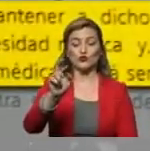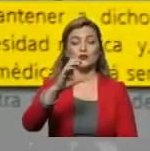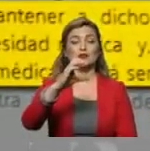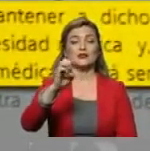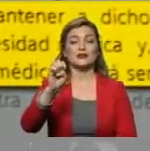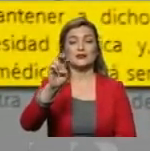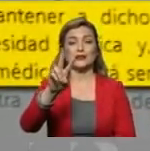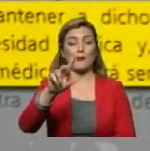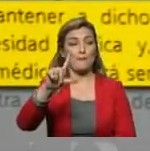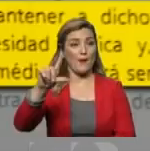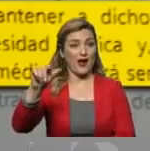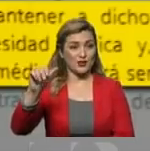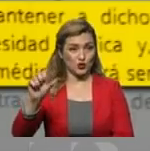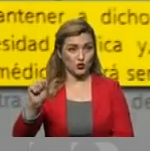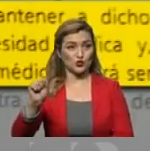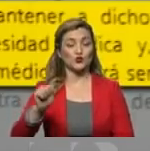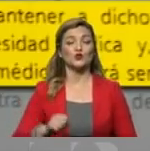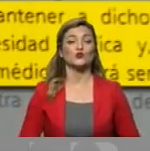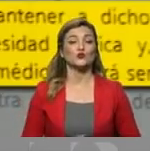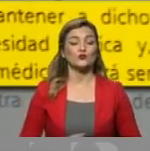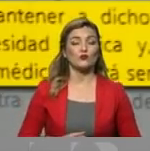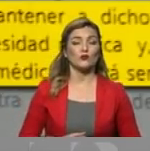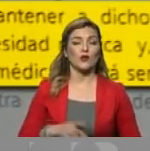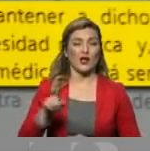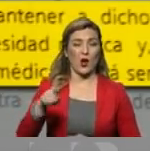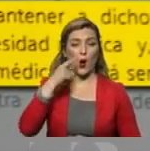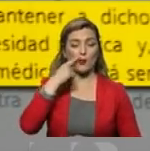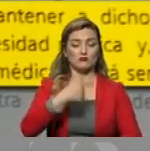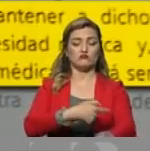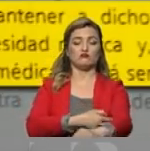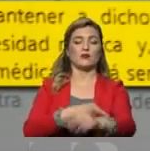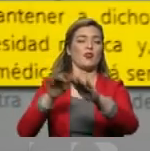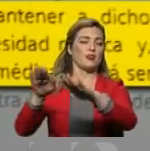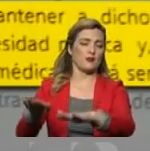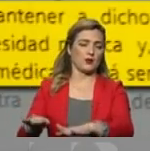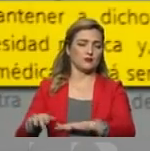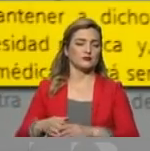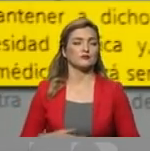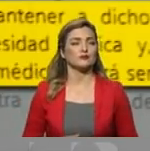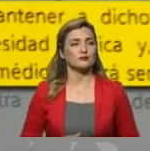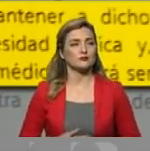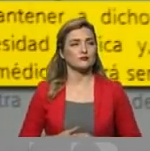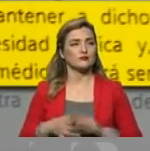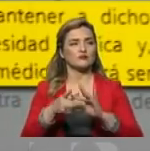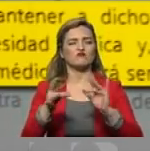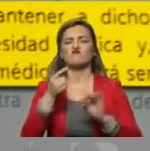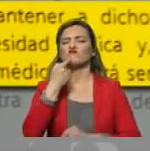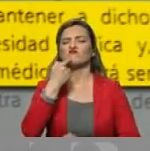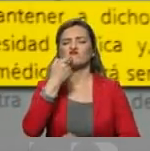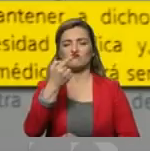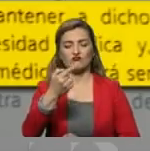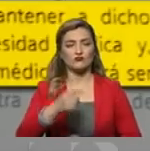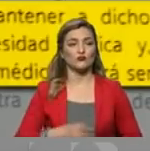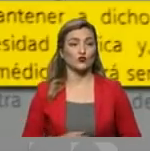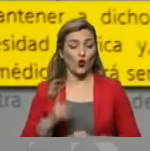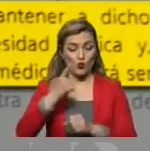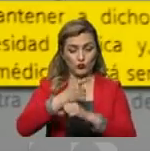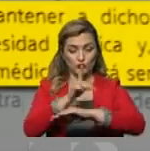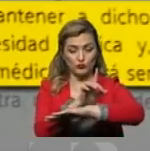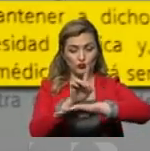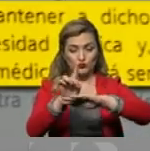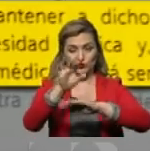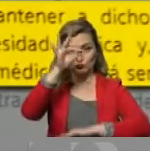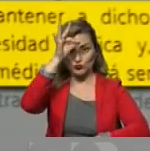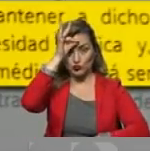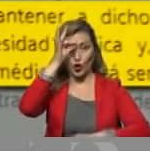Ceballos indica que él debe permanecer aquí. ¿Qué es lo que textualmente dice? Ofícese al director del